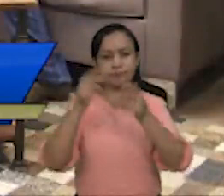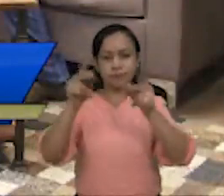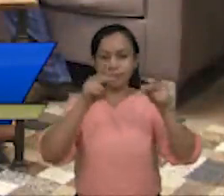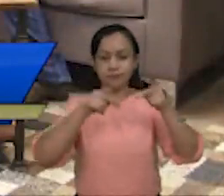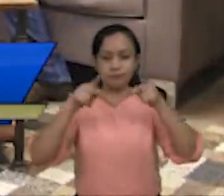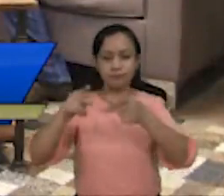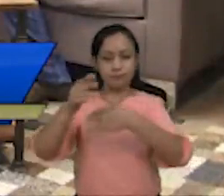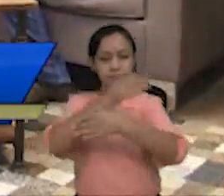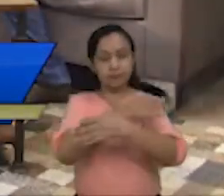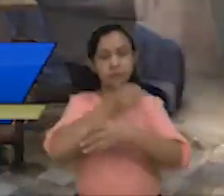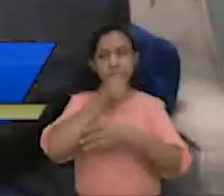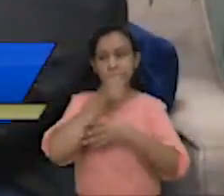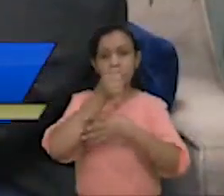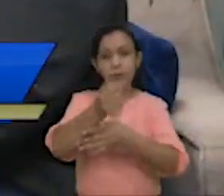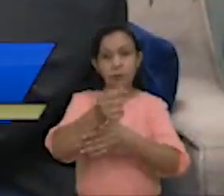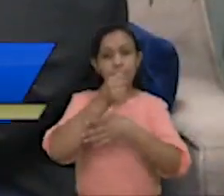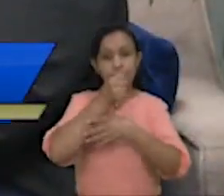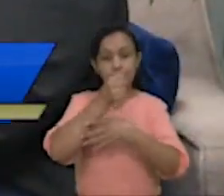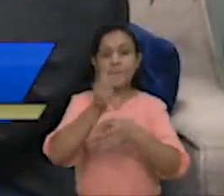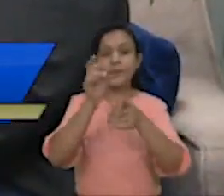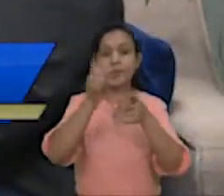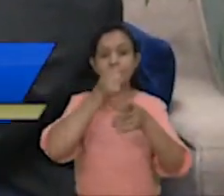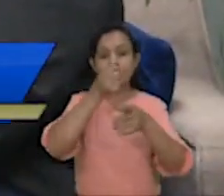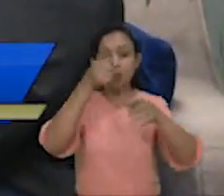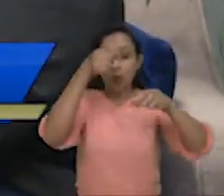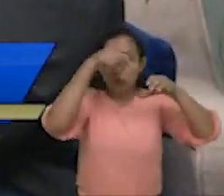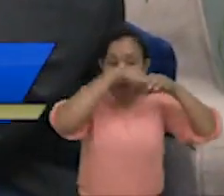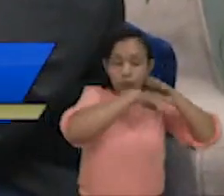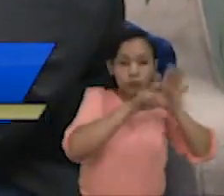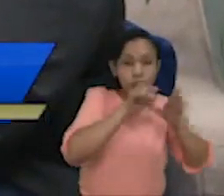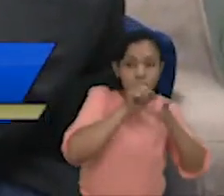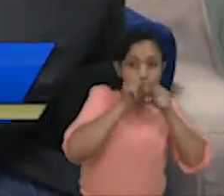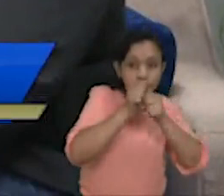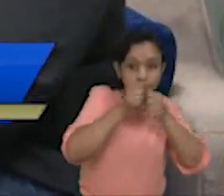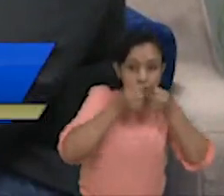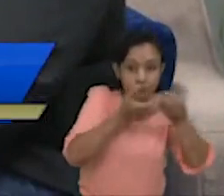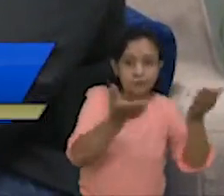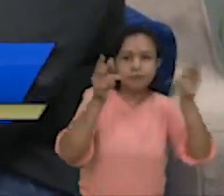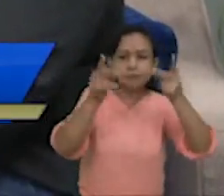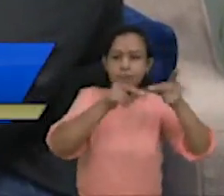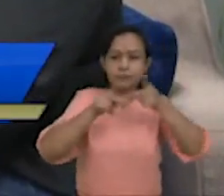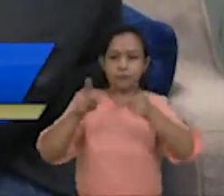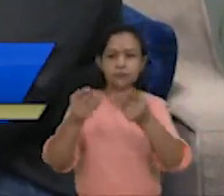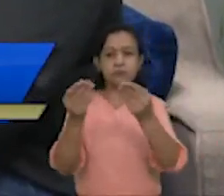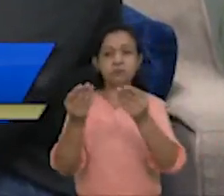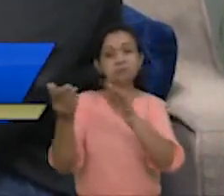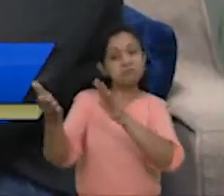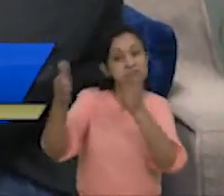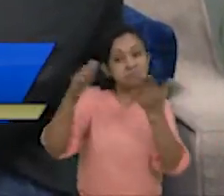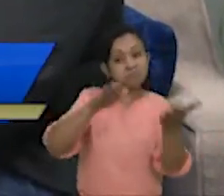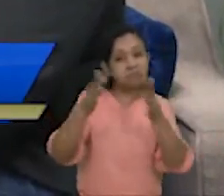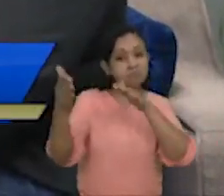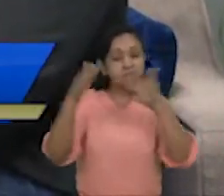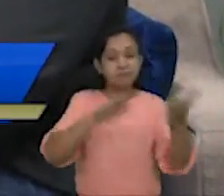referís y que la conocemos como el periodismo de catacumba, y son personas pues que muchas de ellos ya no están,